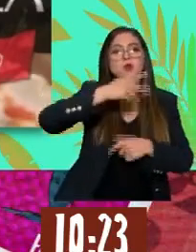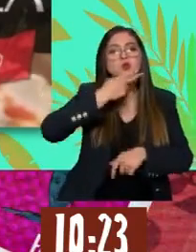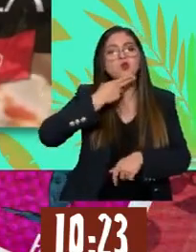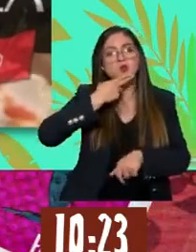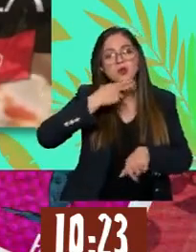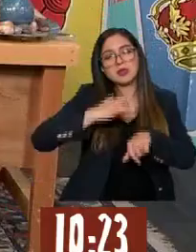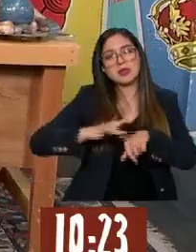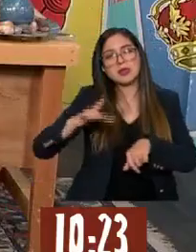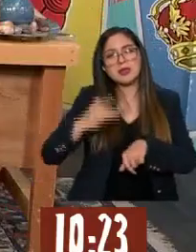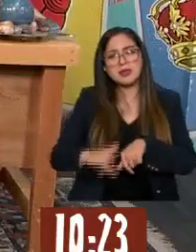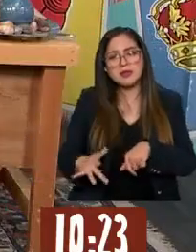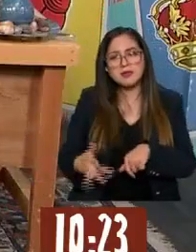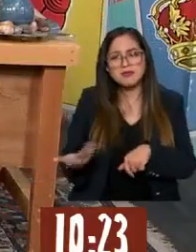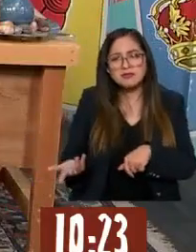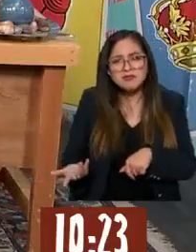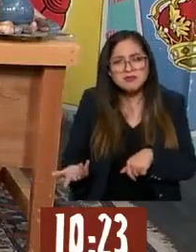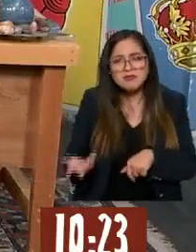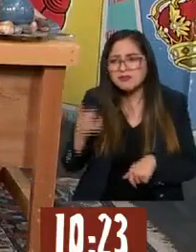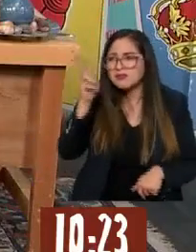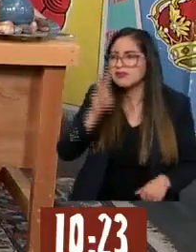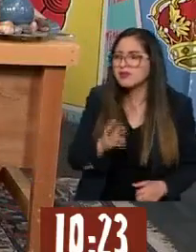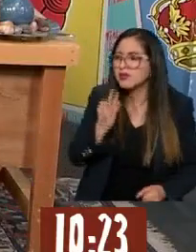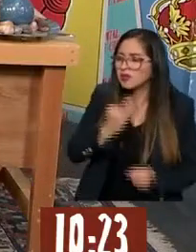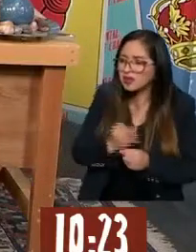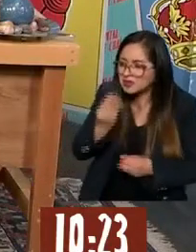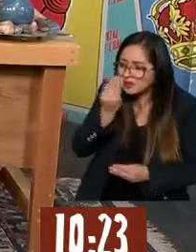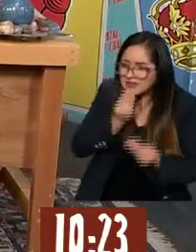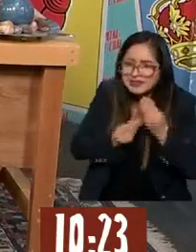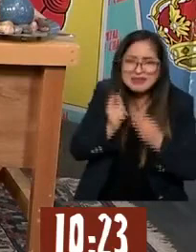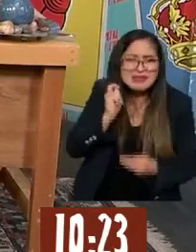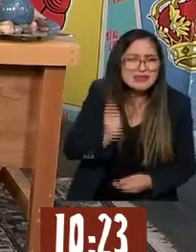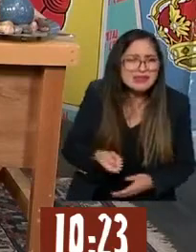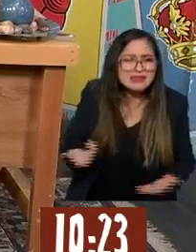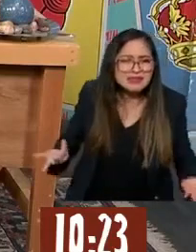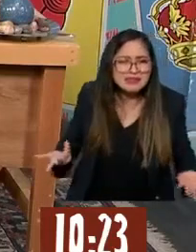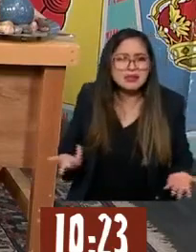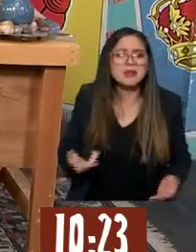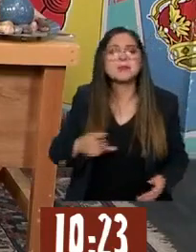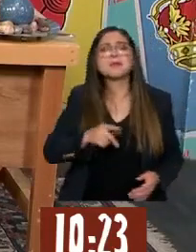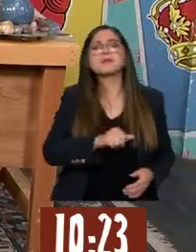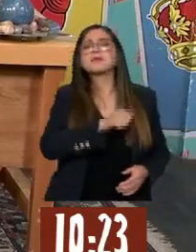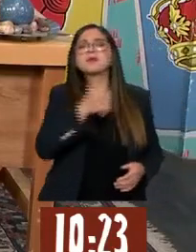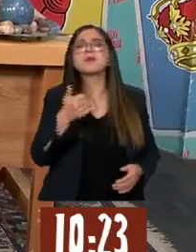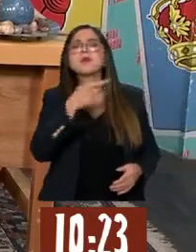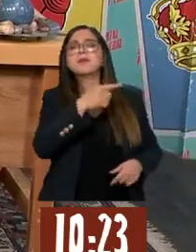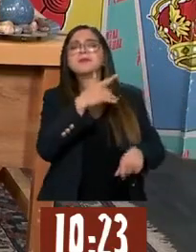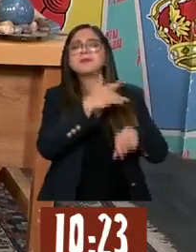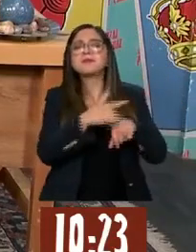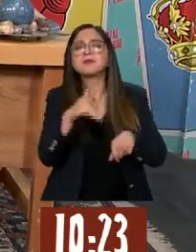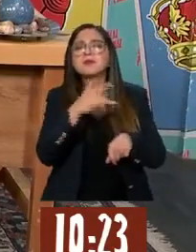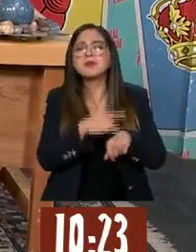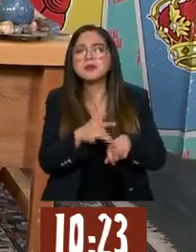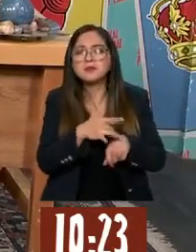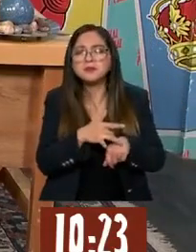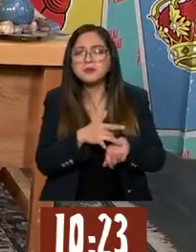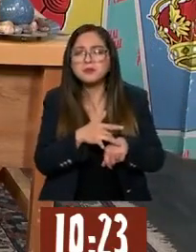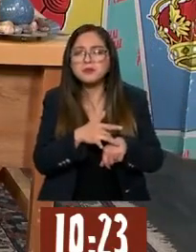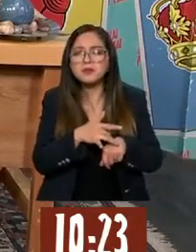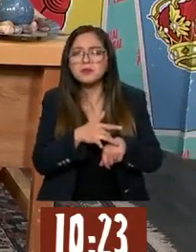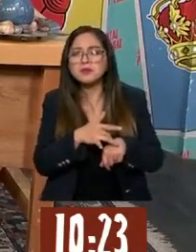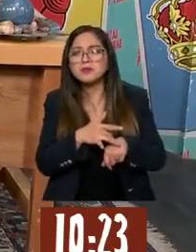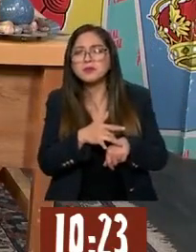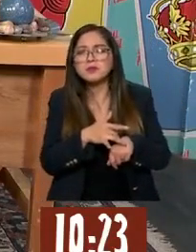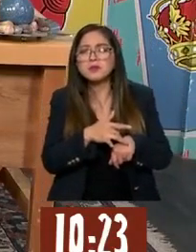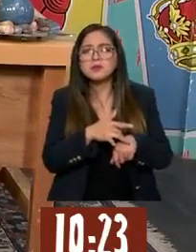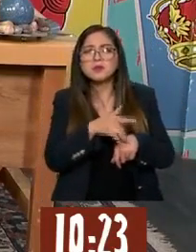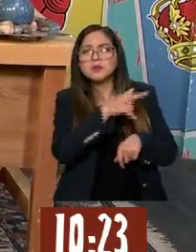no convierte en queso. ¿Qué estamos tragando, Dios mío? Oye, Rafita, ¿y los quesos, pues, de como le dicen comúnmente, entre comillas, de